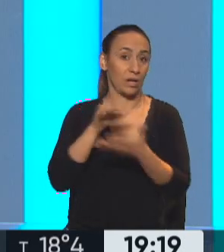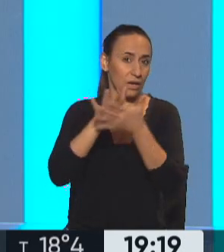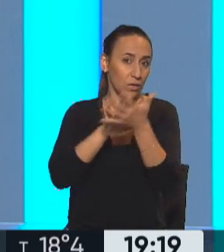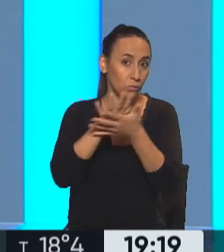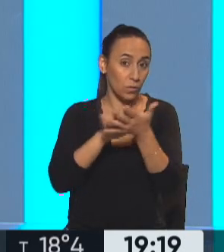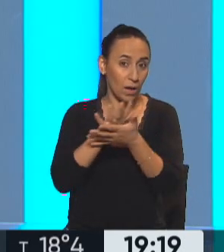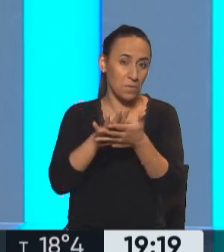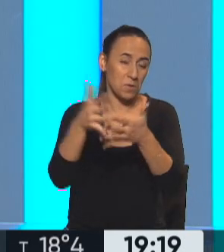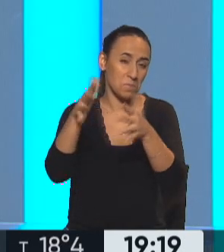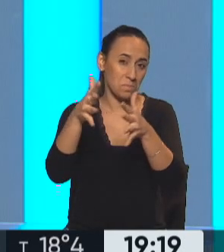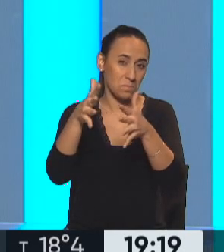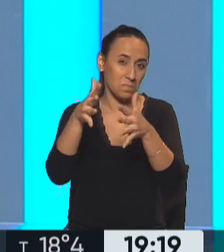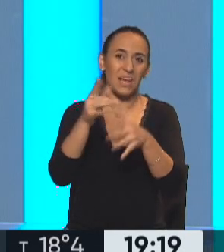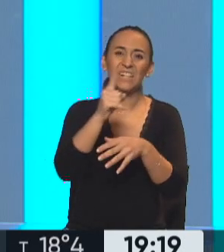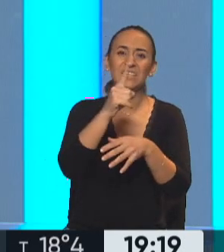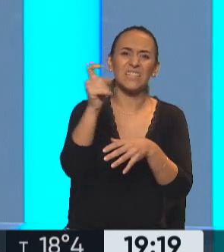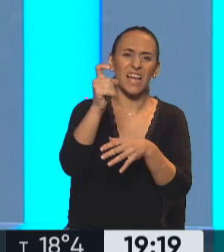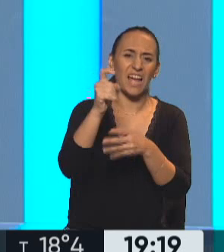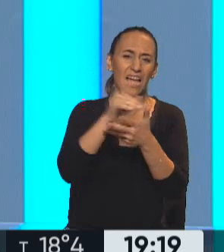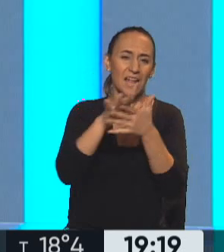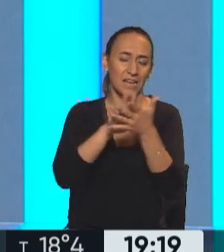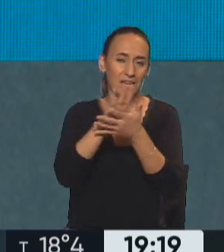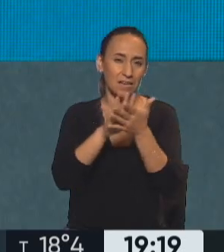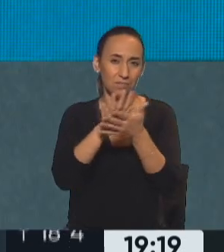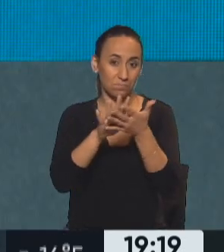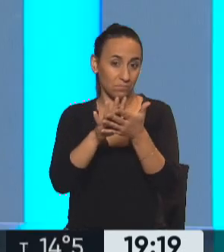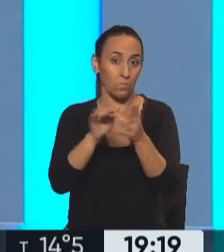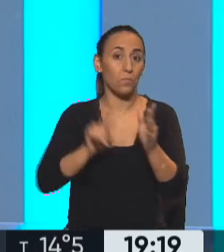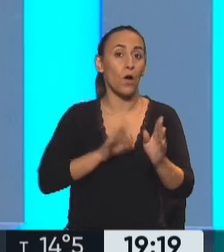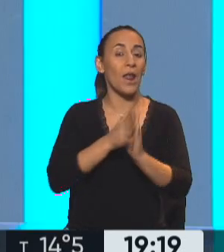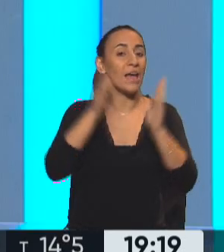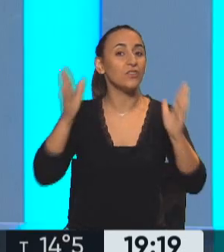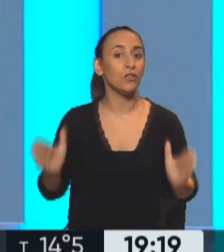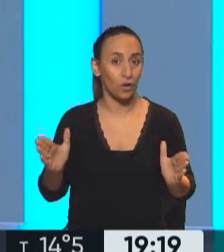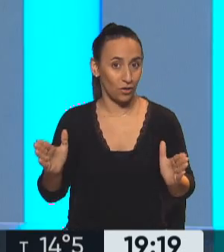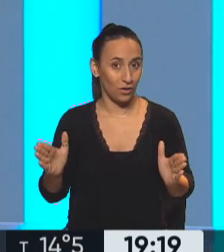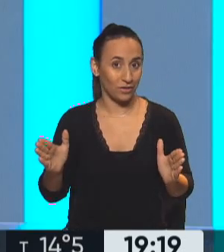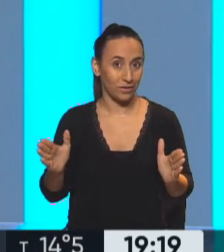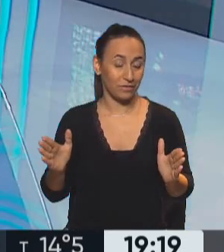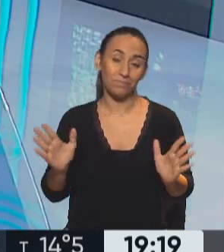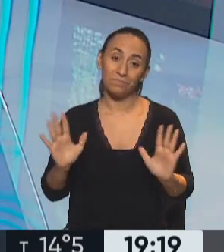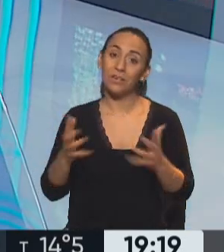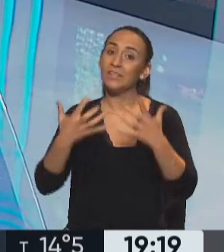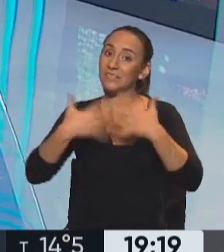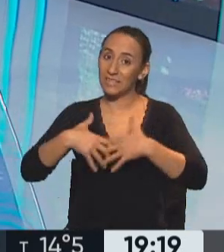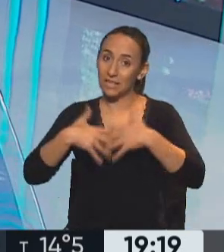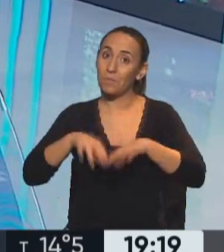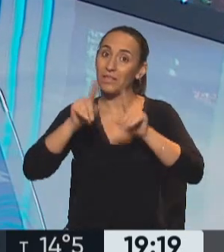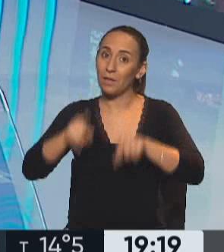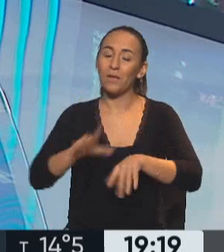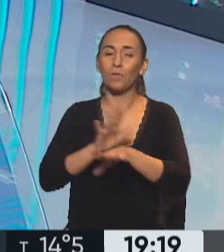resuelve más o menos 100 casos, la mitad de 100 al año, a través de un mecanismo también de